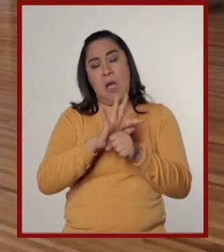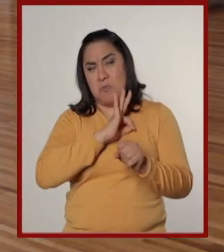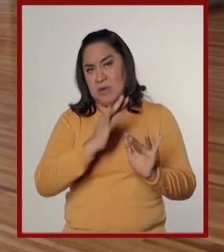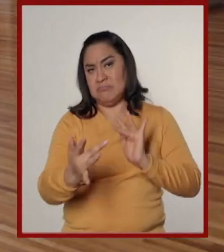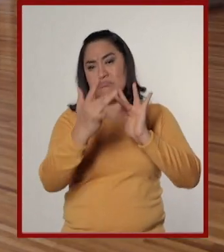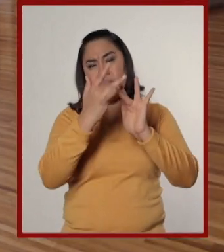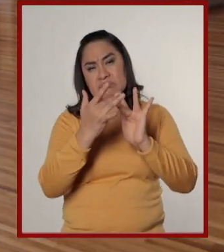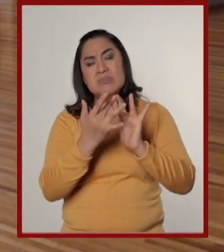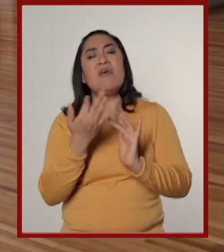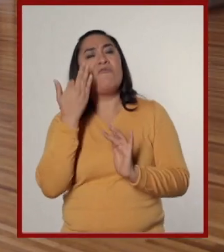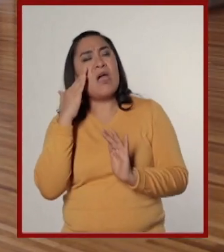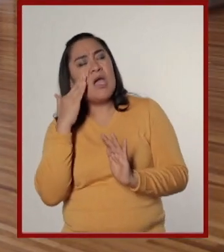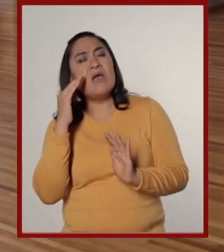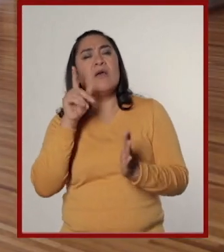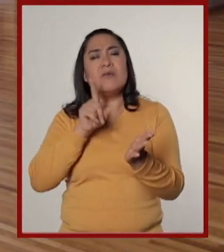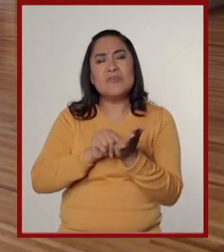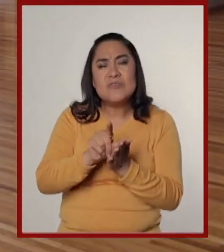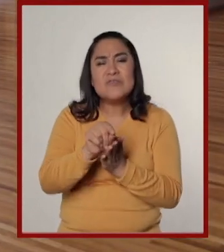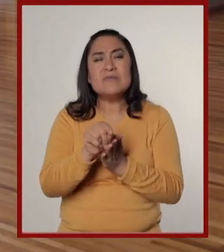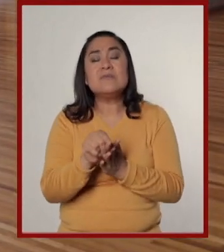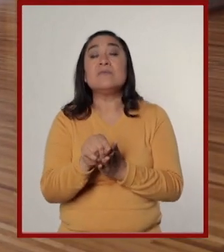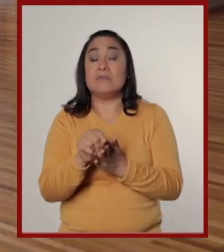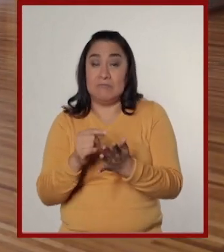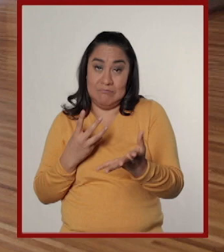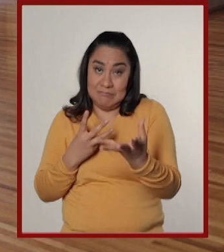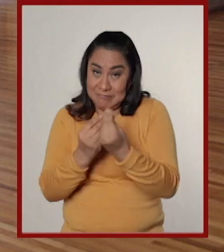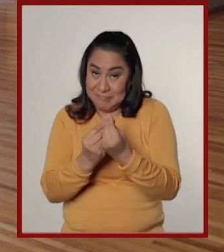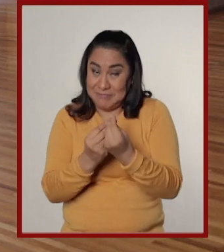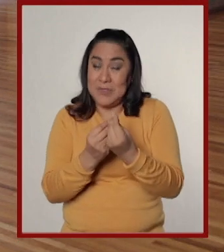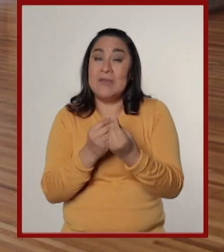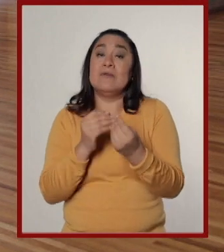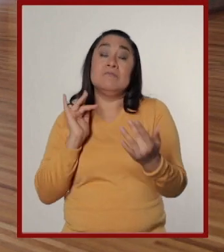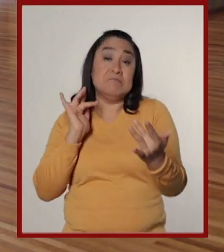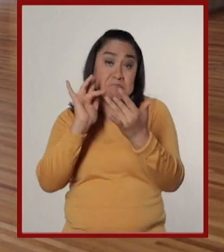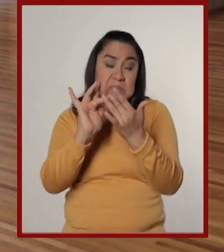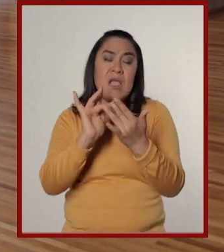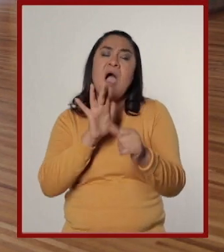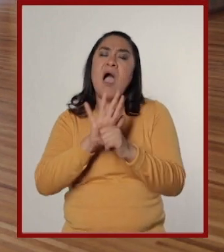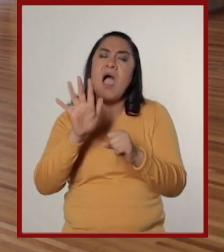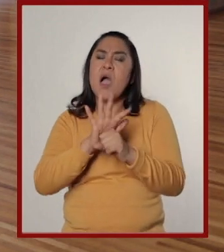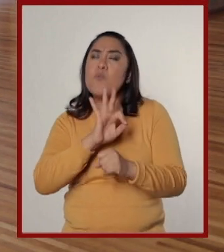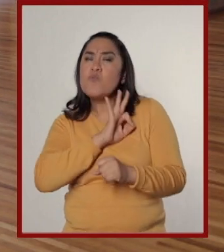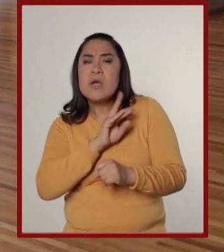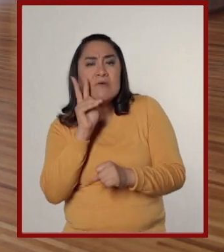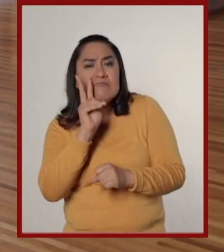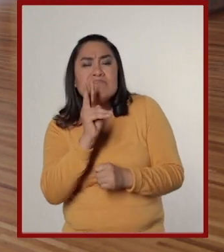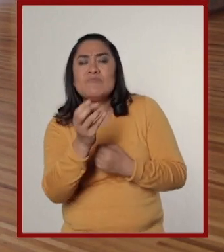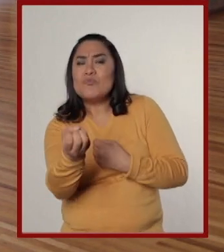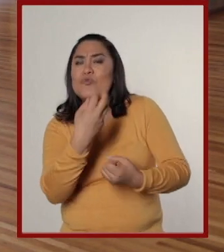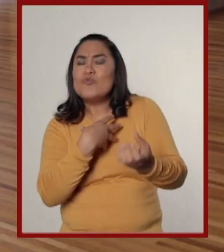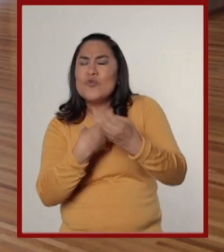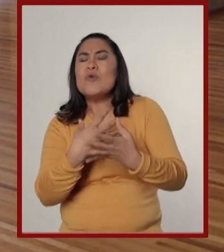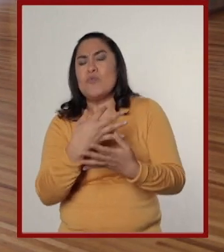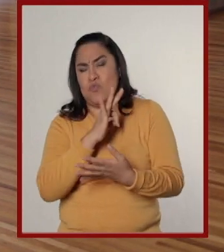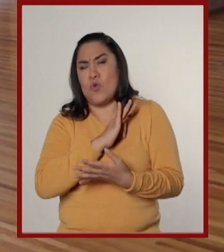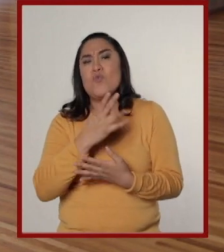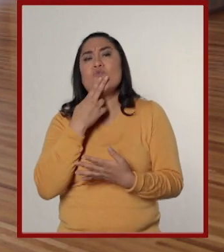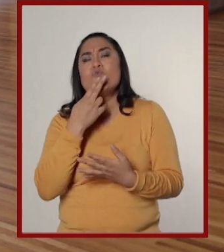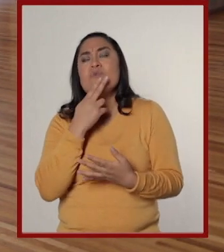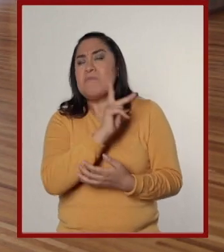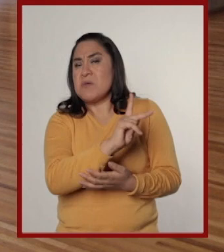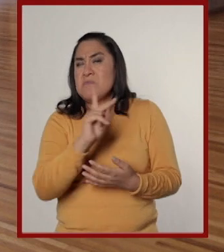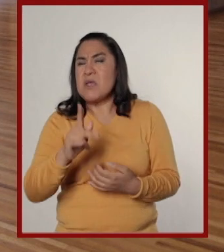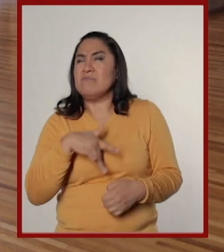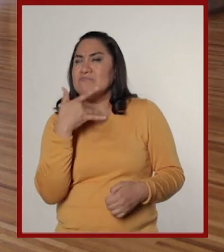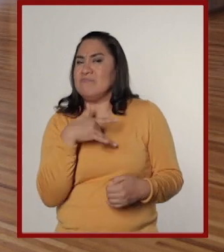capacidad de ser empáticos con la otra persona, la voluntad de llegar a resolver las necesidades subyacentes son las herramientas de las que tendremos que